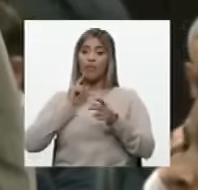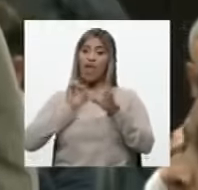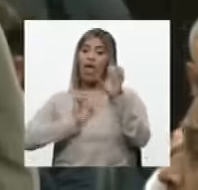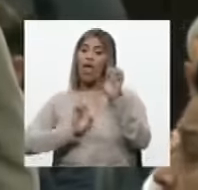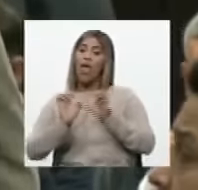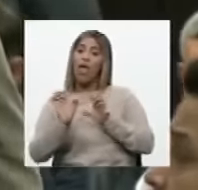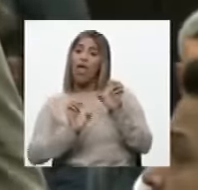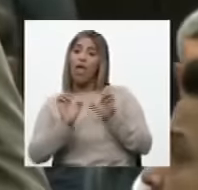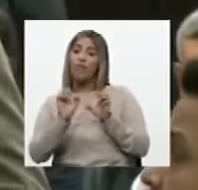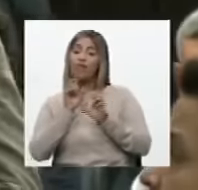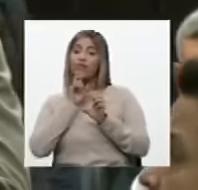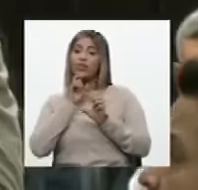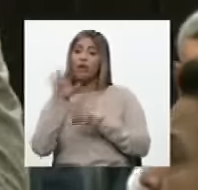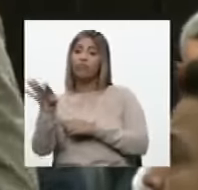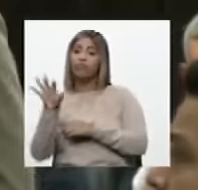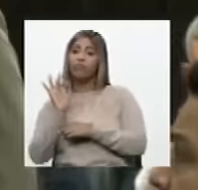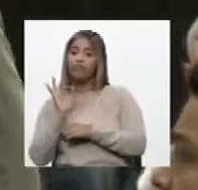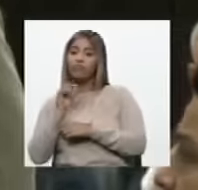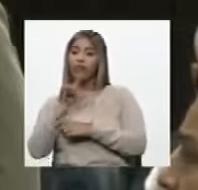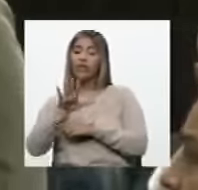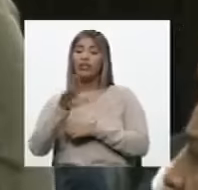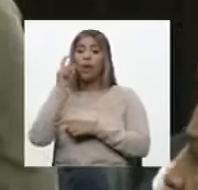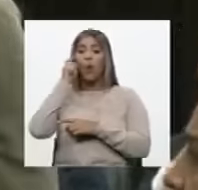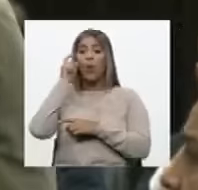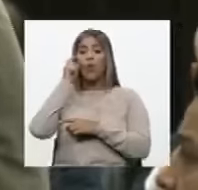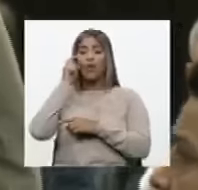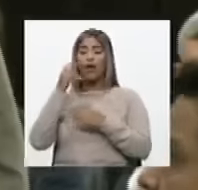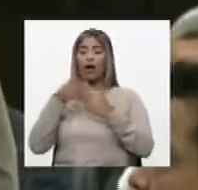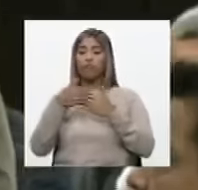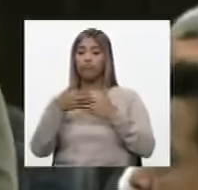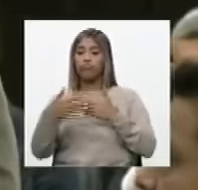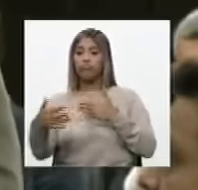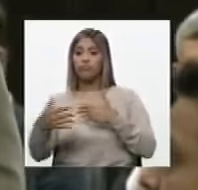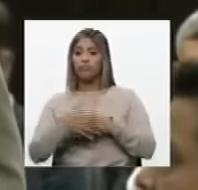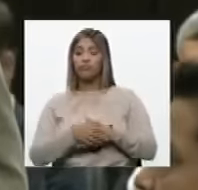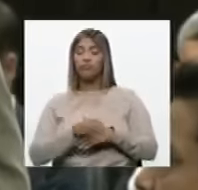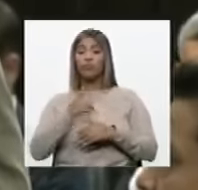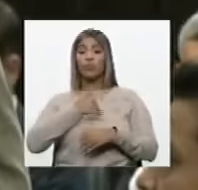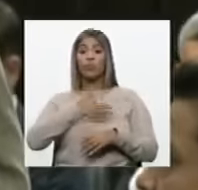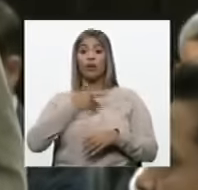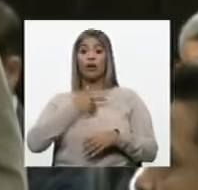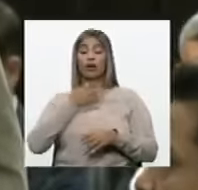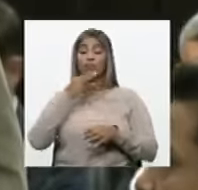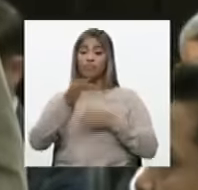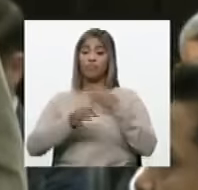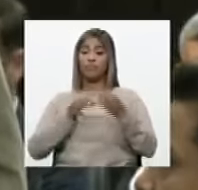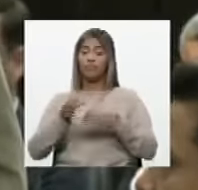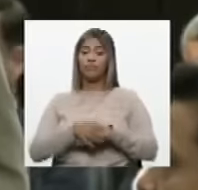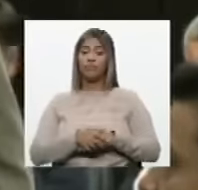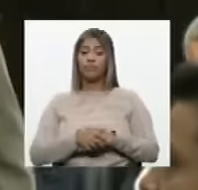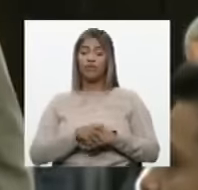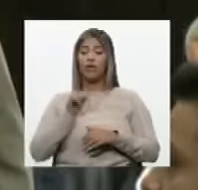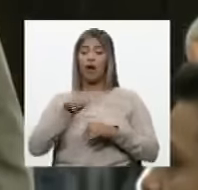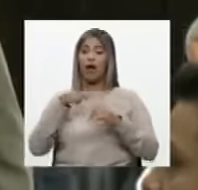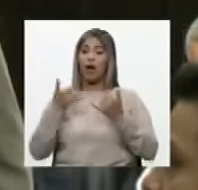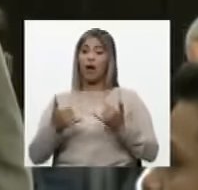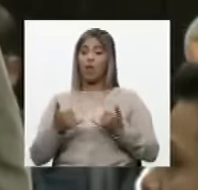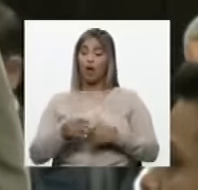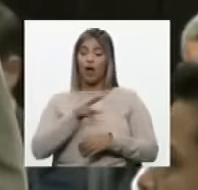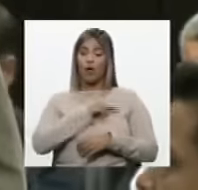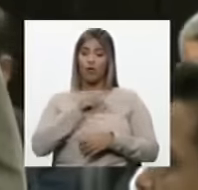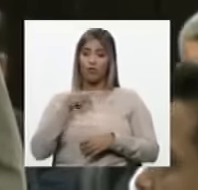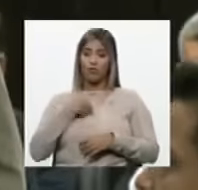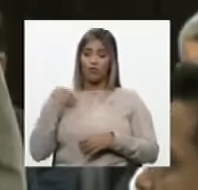evaluación 5 días consecutivos. Quiero resaltar que al momento, el día de hoy,